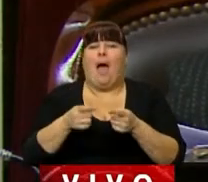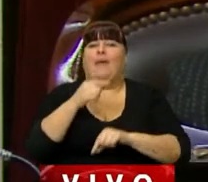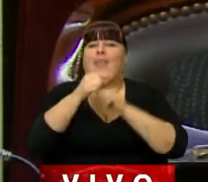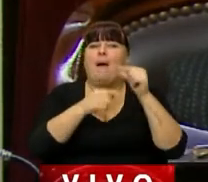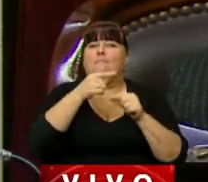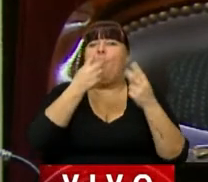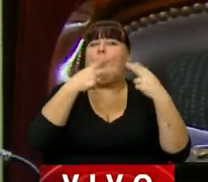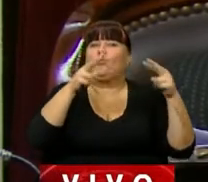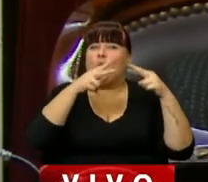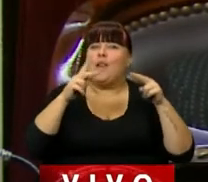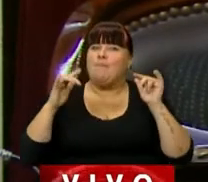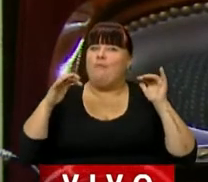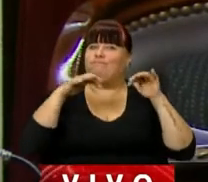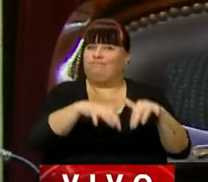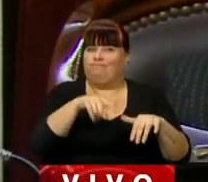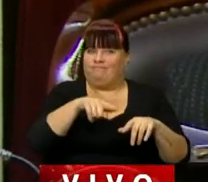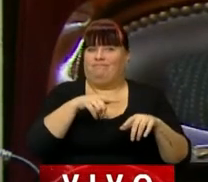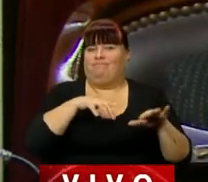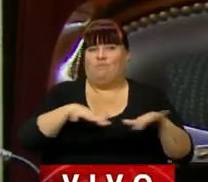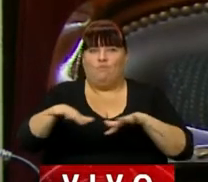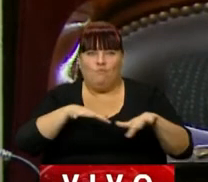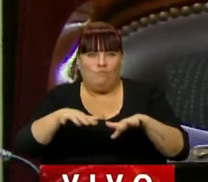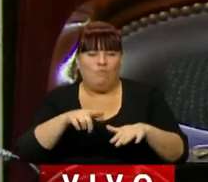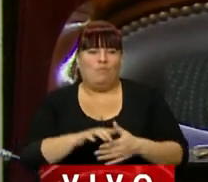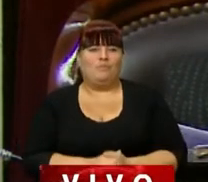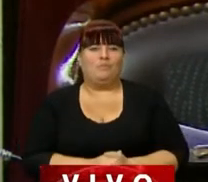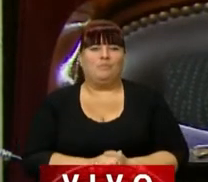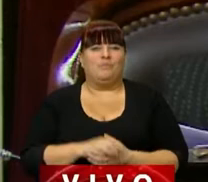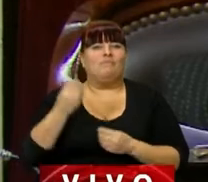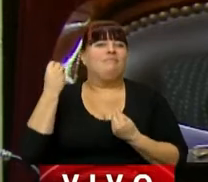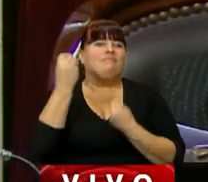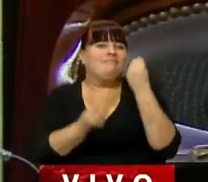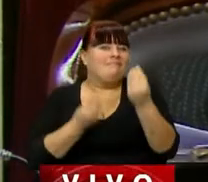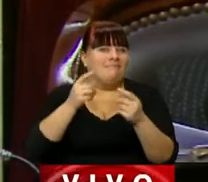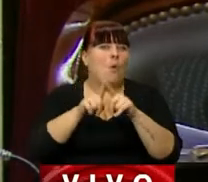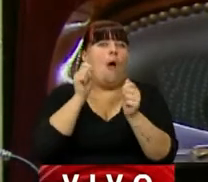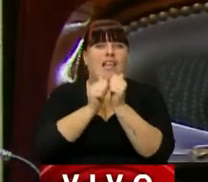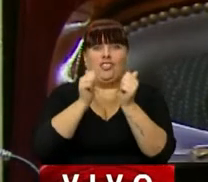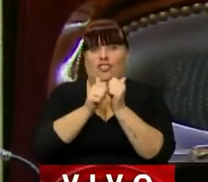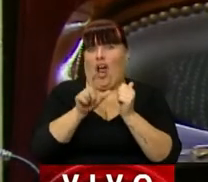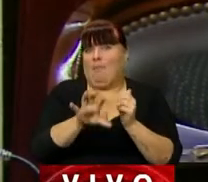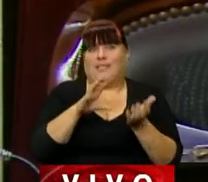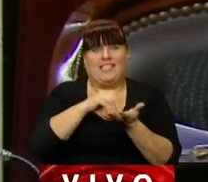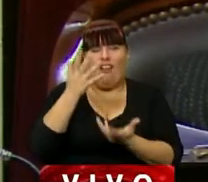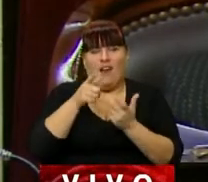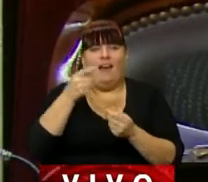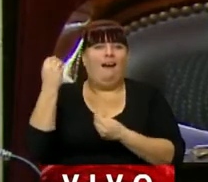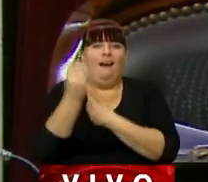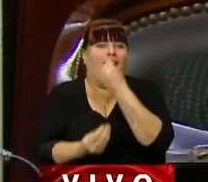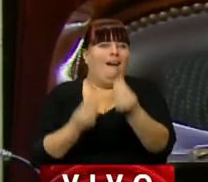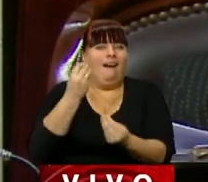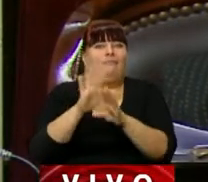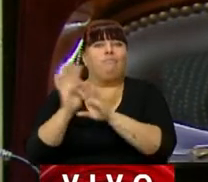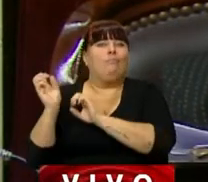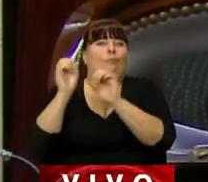empezaba el sector turístico a generar nuevas migraciones, como es la historia de nuestra provincia, ¿no? Esas